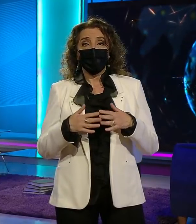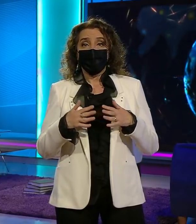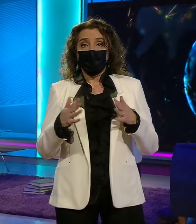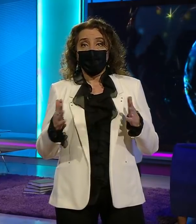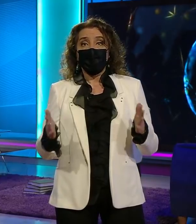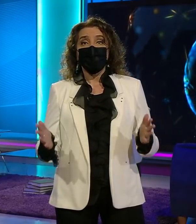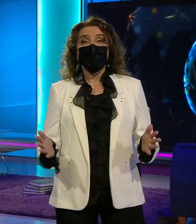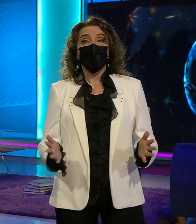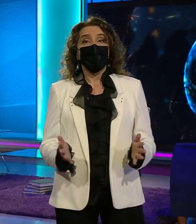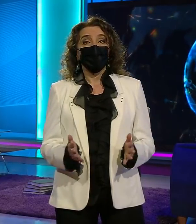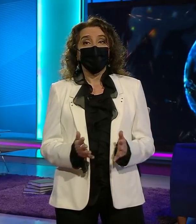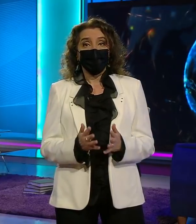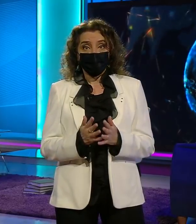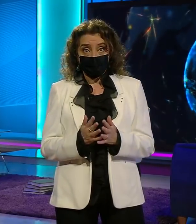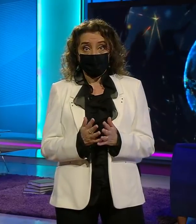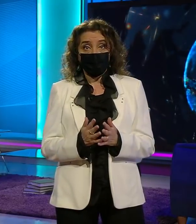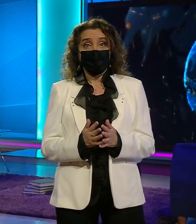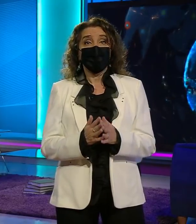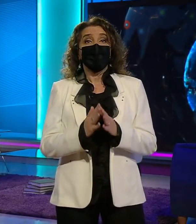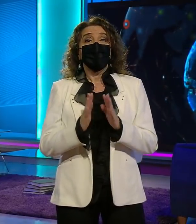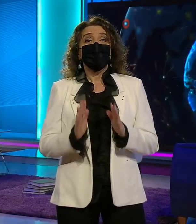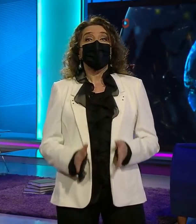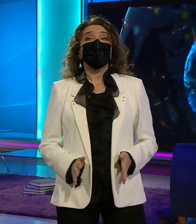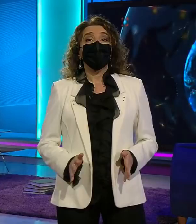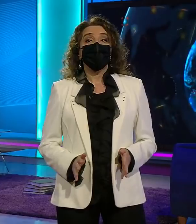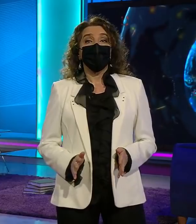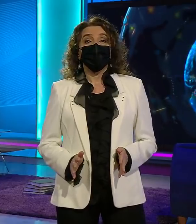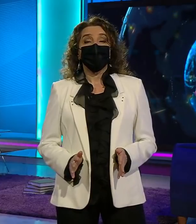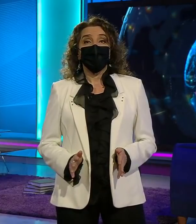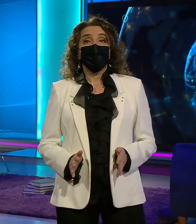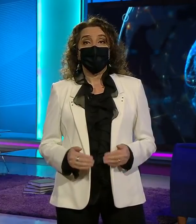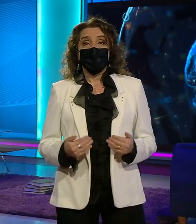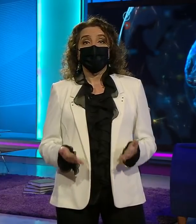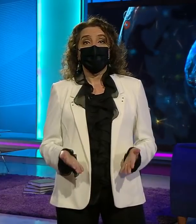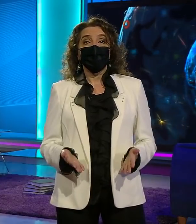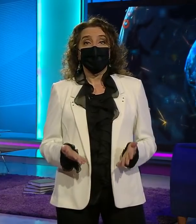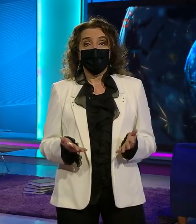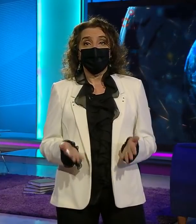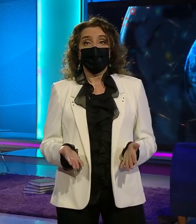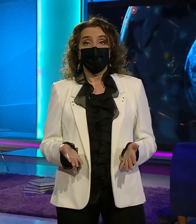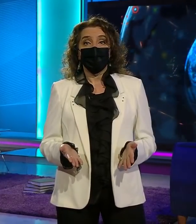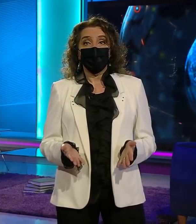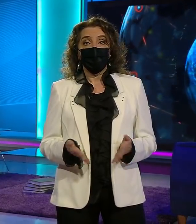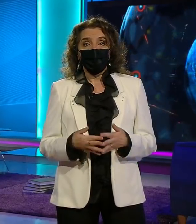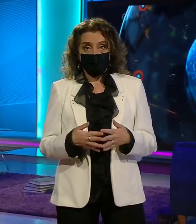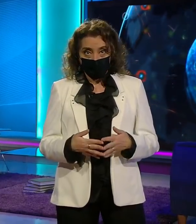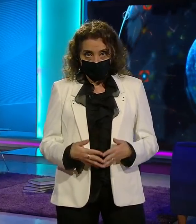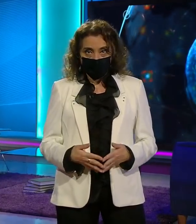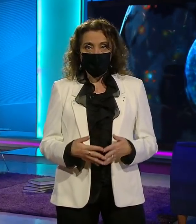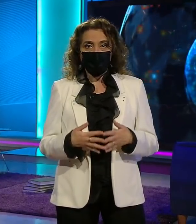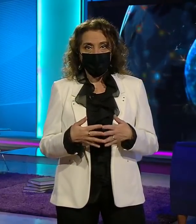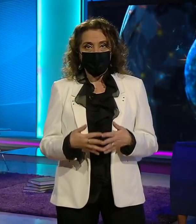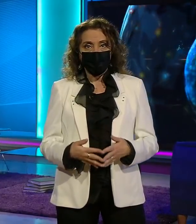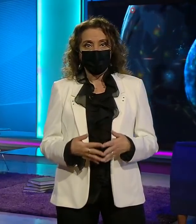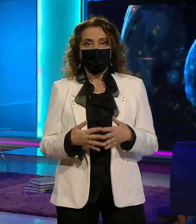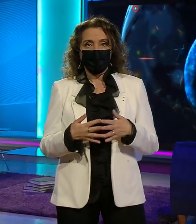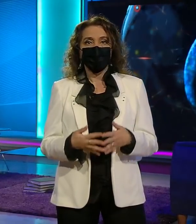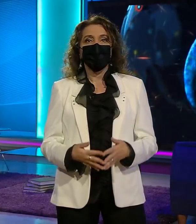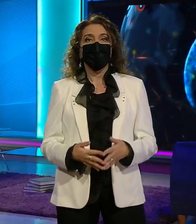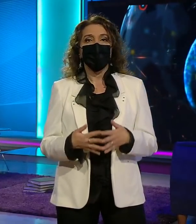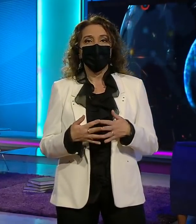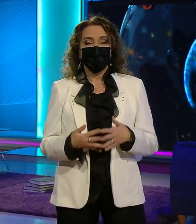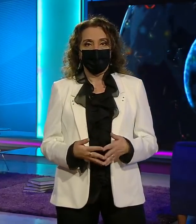una directiva amplia, inclusiva. Formaron 8 comisiones que ya están escribiendo las primeras líneas de la